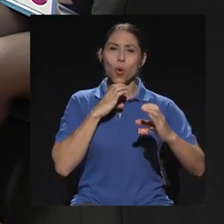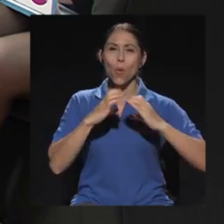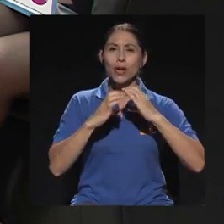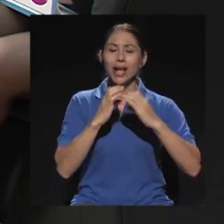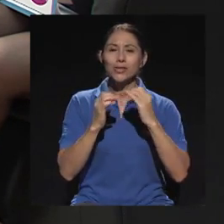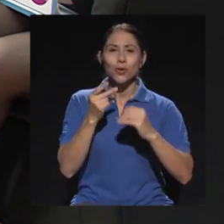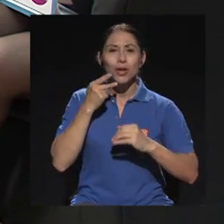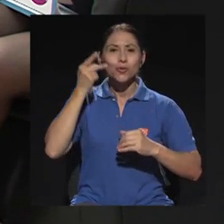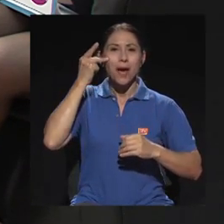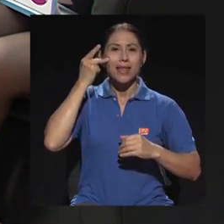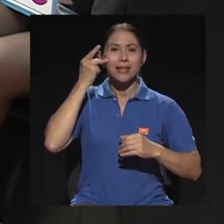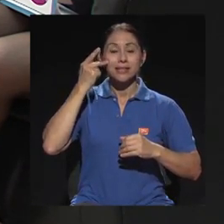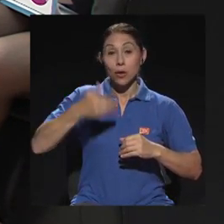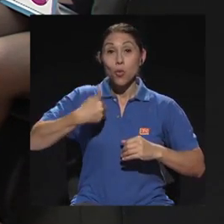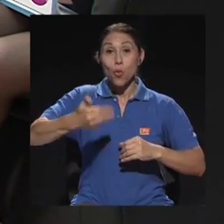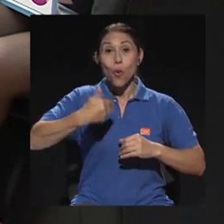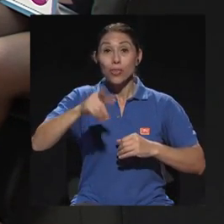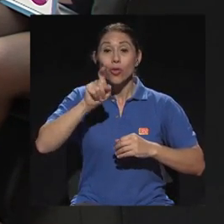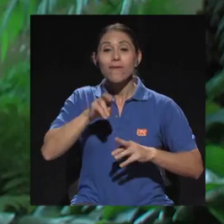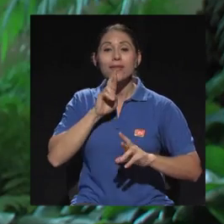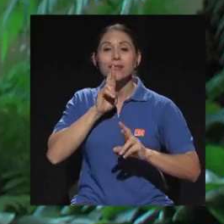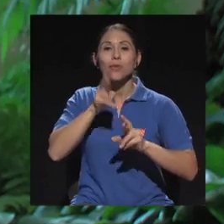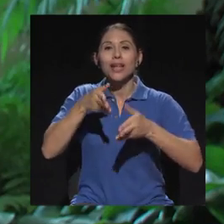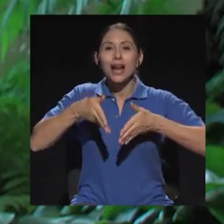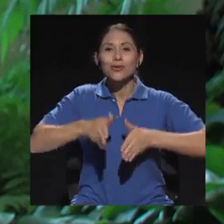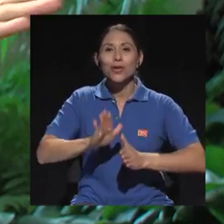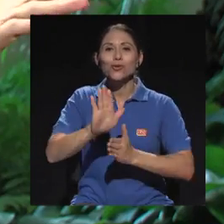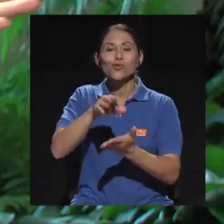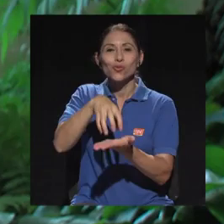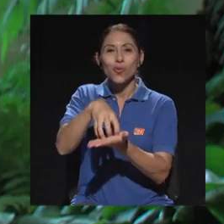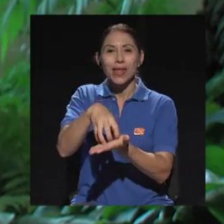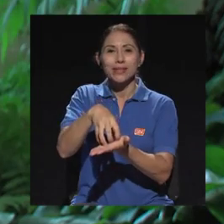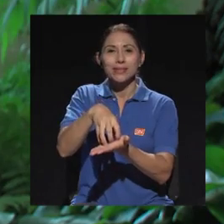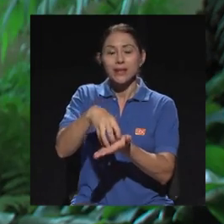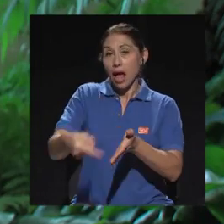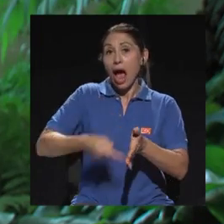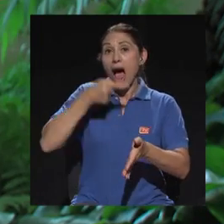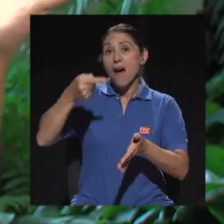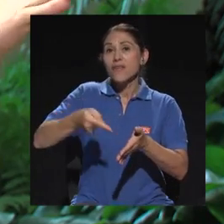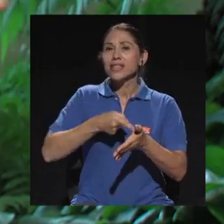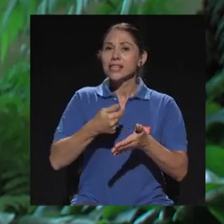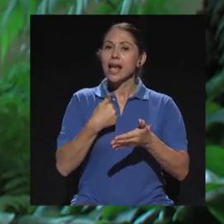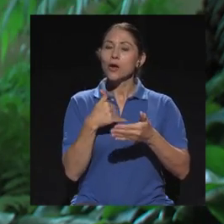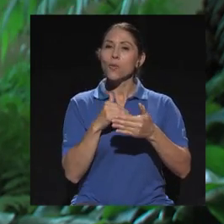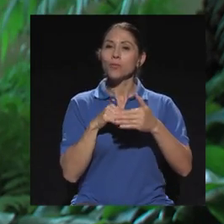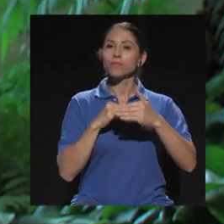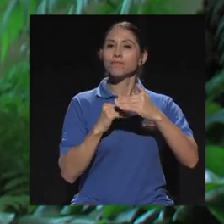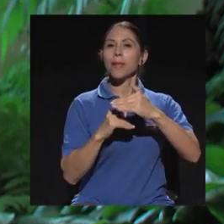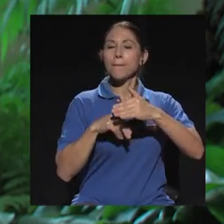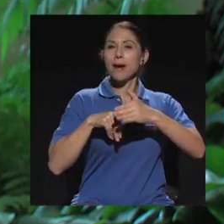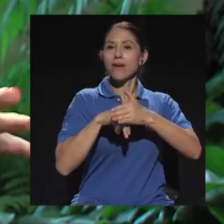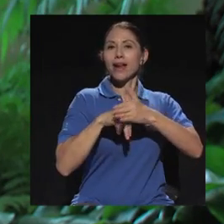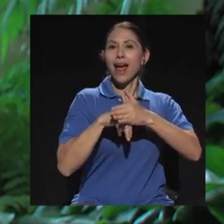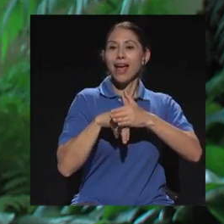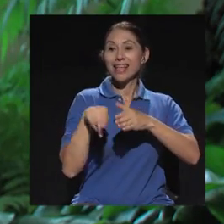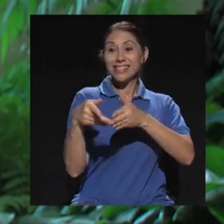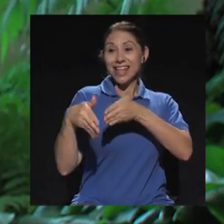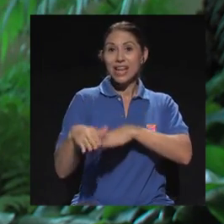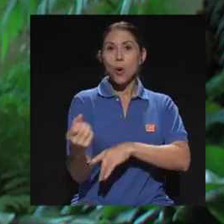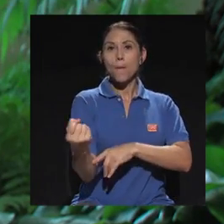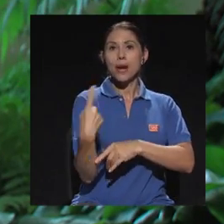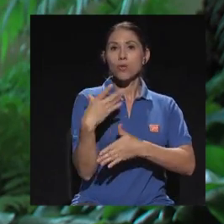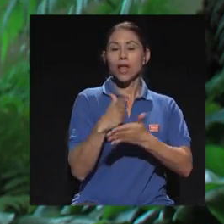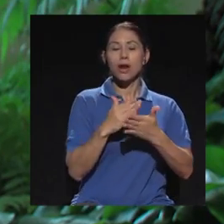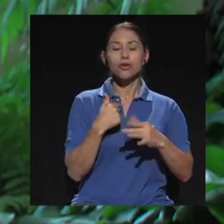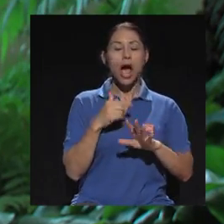hijo tiene algunas dudas en relación con la sexualidad. A veces existe como una barrera donde el tema no es tema, no se puede hablar, ay, no, papito, no,